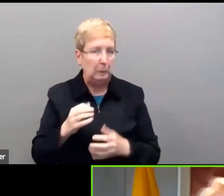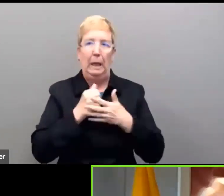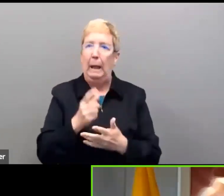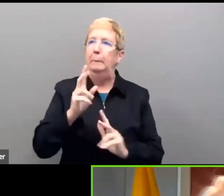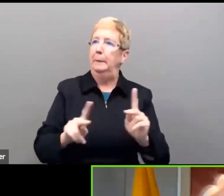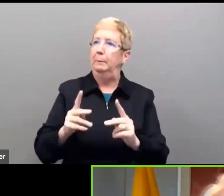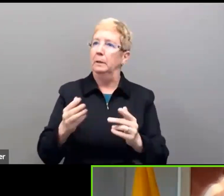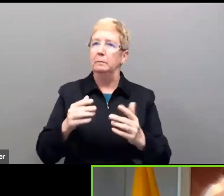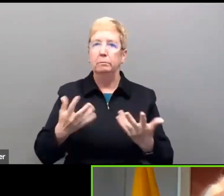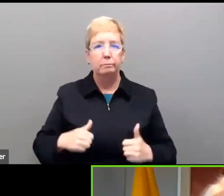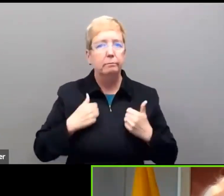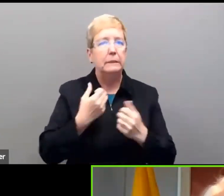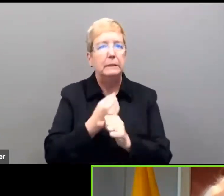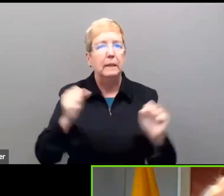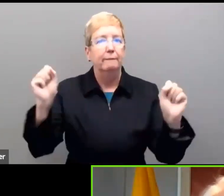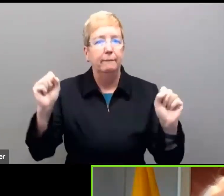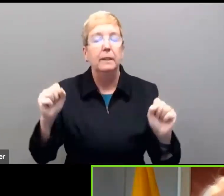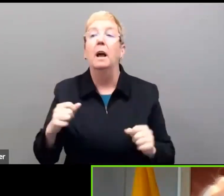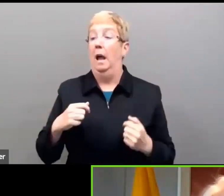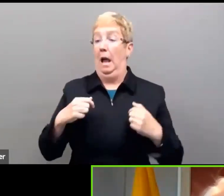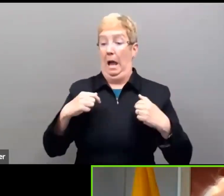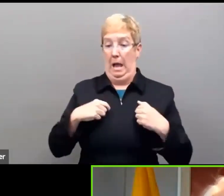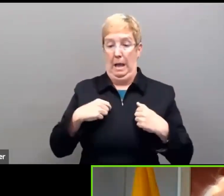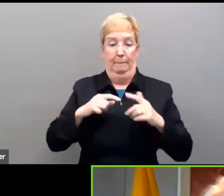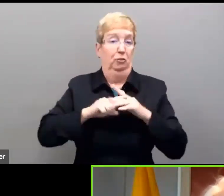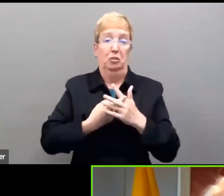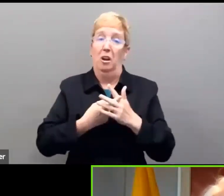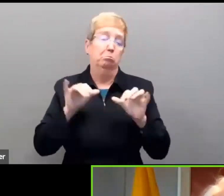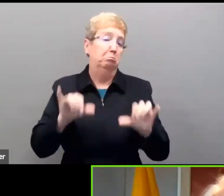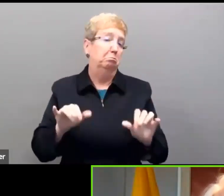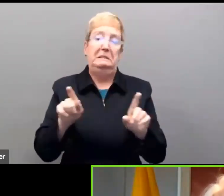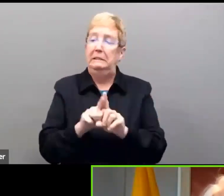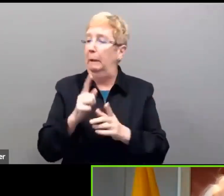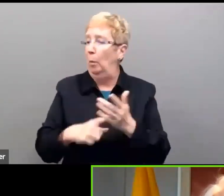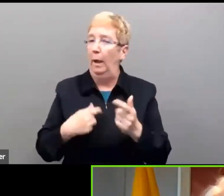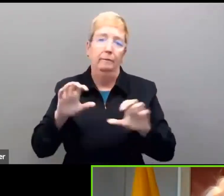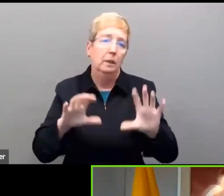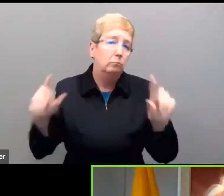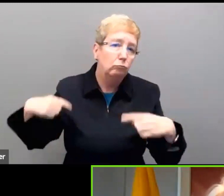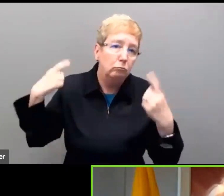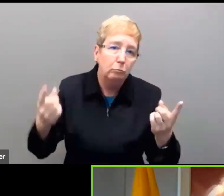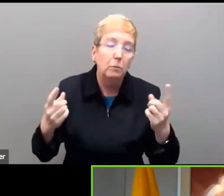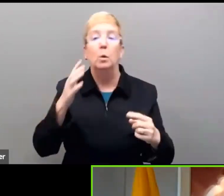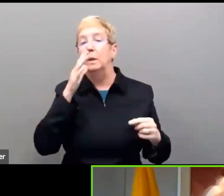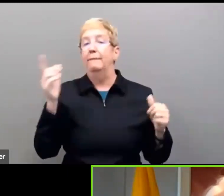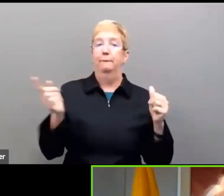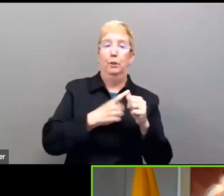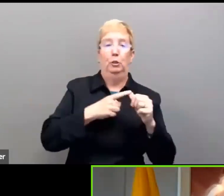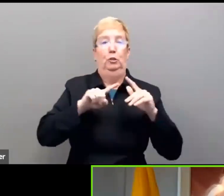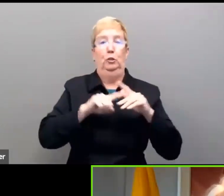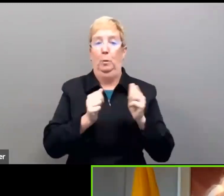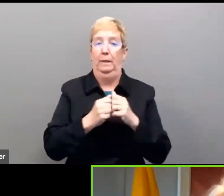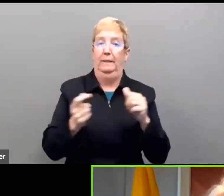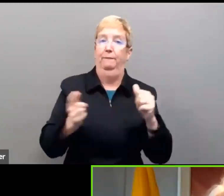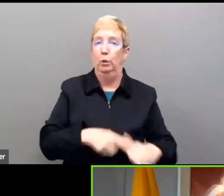seguros a los nuevos mexicanos. Quiero comenzar, como siempre lo hemos hecho, cuando a mí me han incluido en estas actualizaciones. Entonces vamos